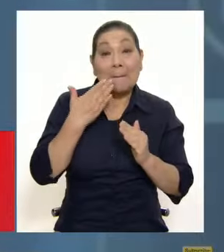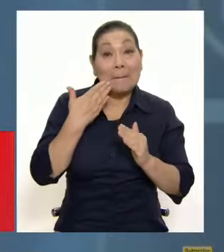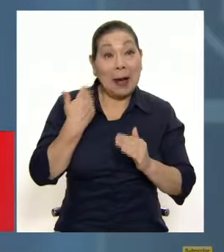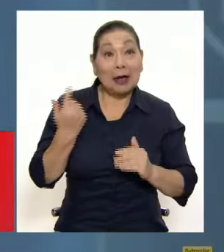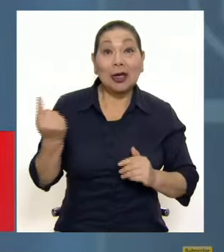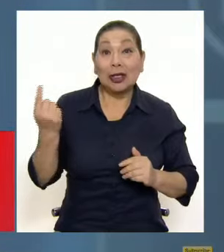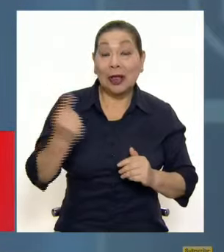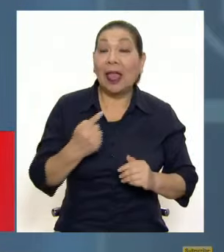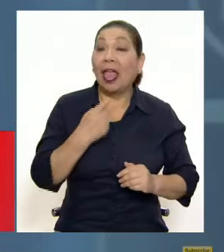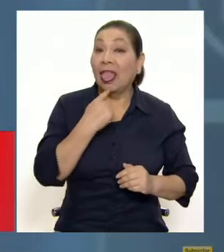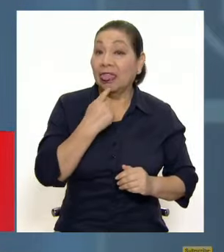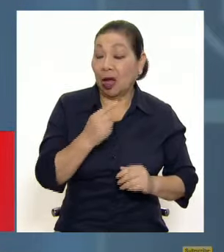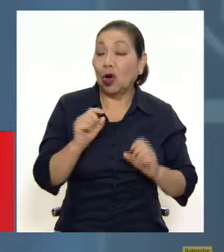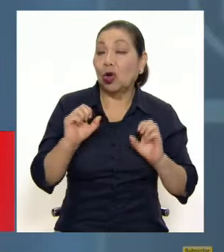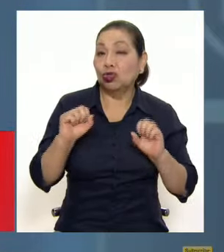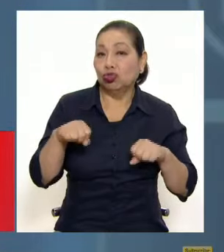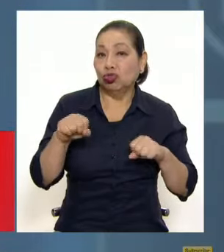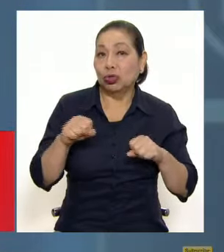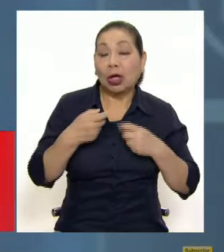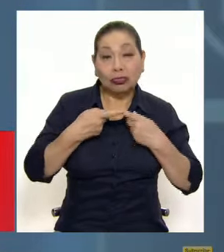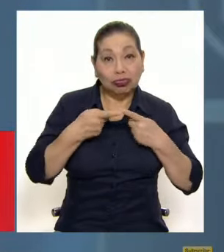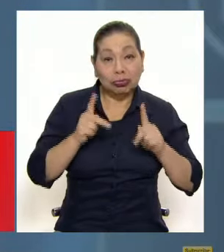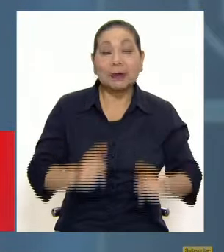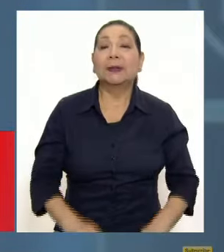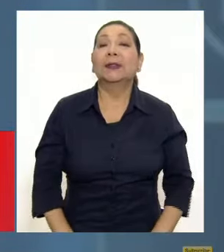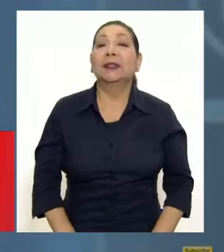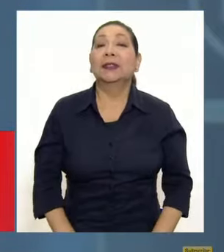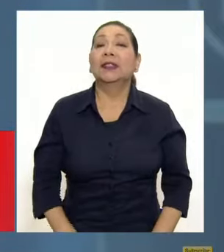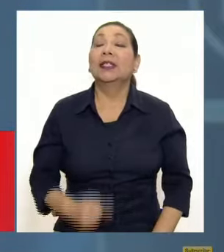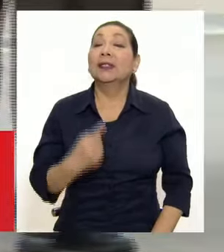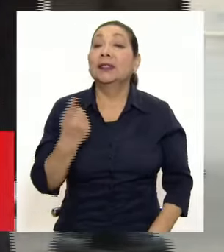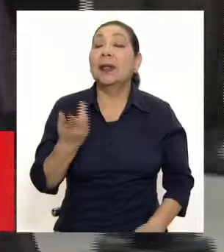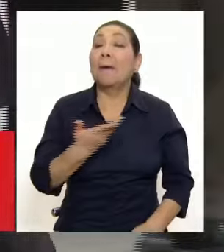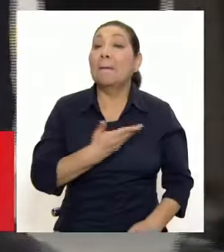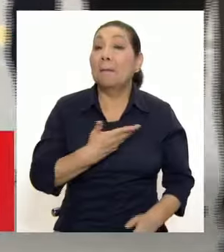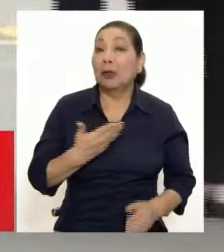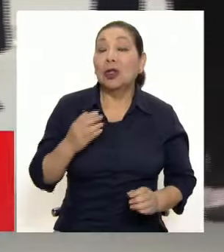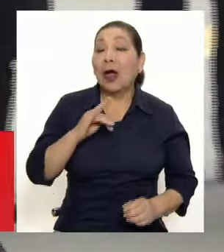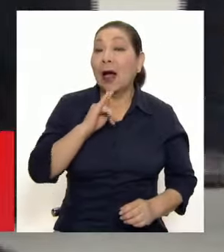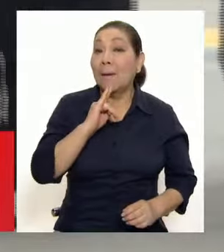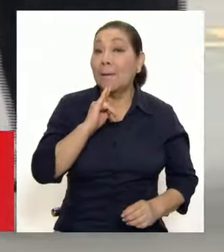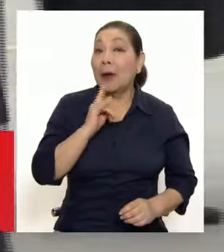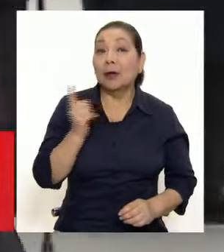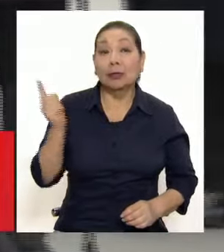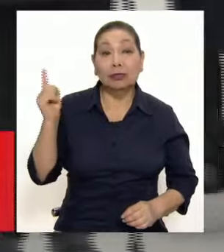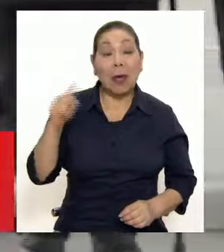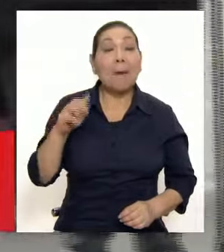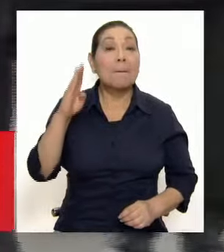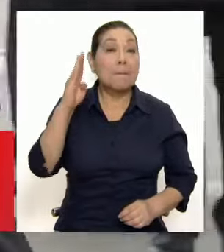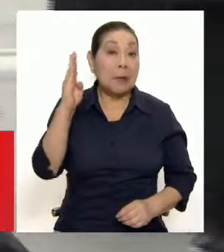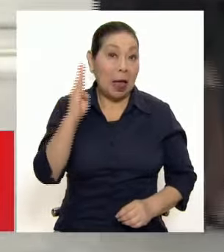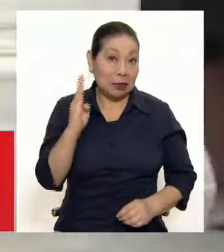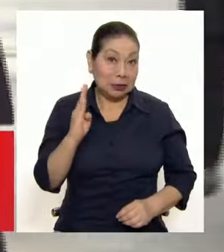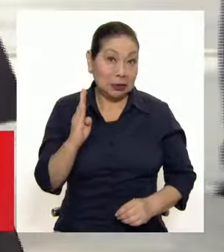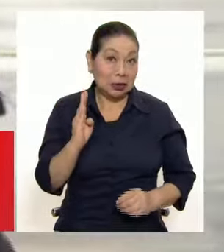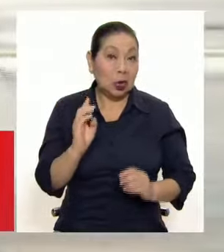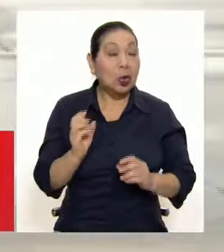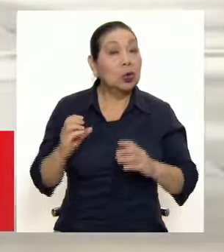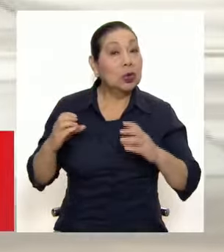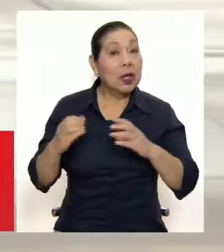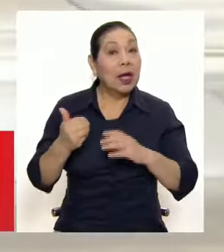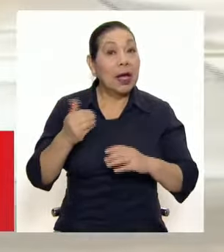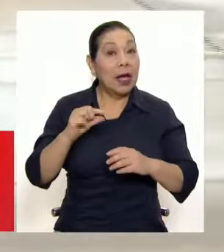Karine Jean-Pierre, dio a conocer la noticia. Además, subrayó que el mandatario estadounidense visitará Brasil para participar de la